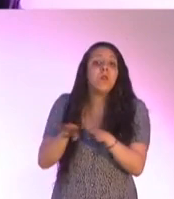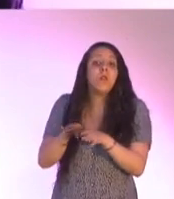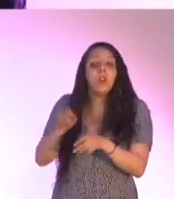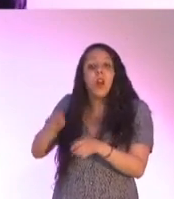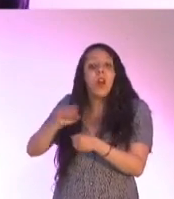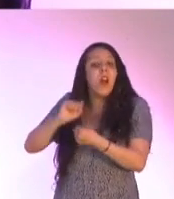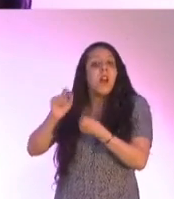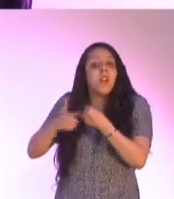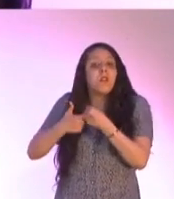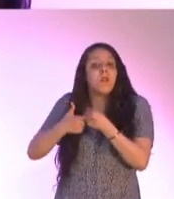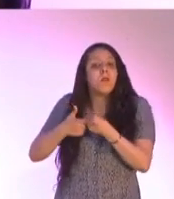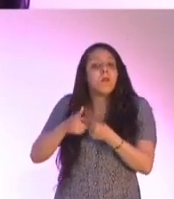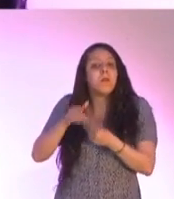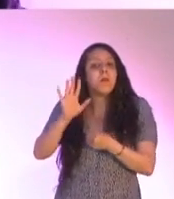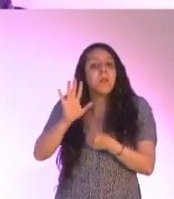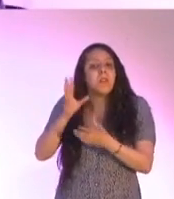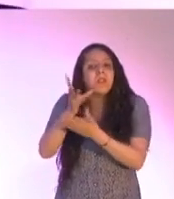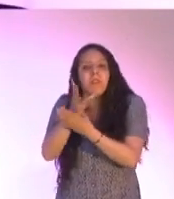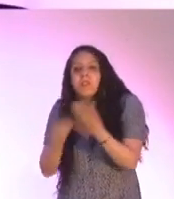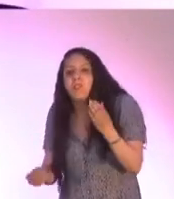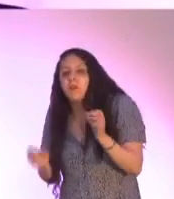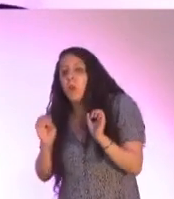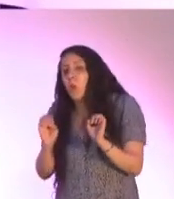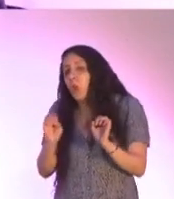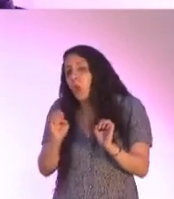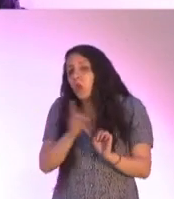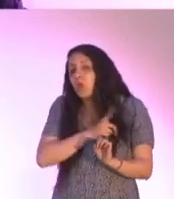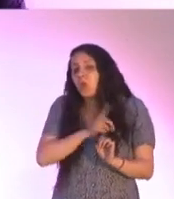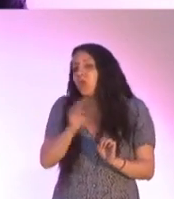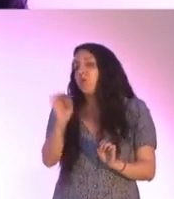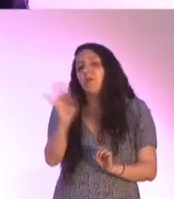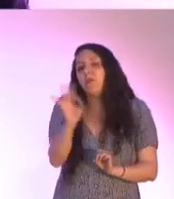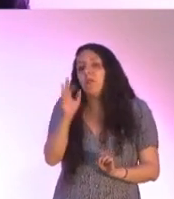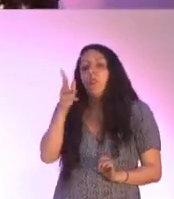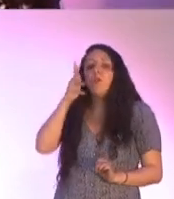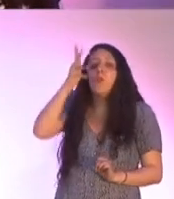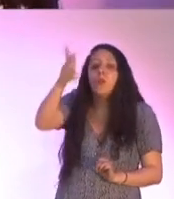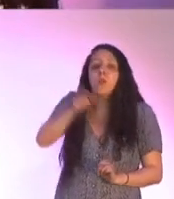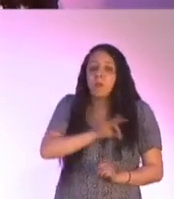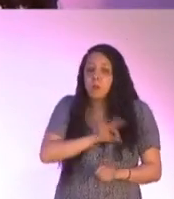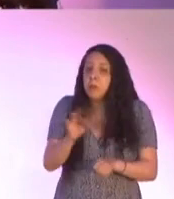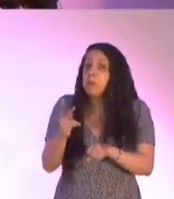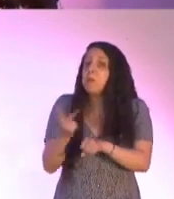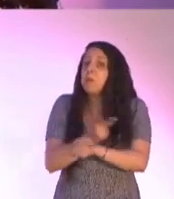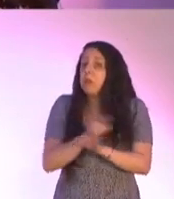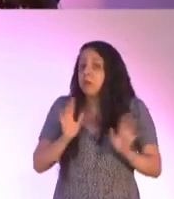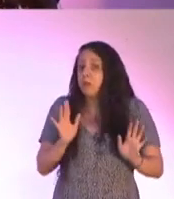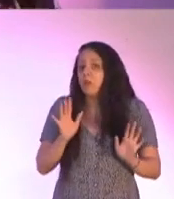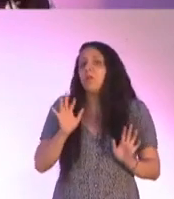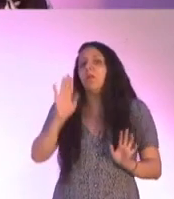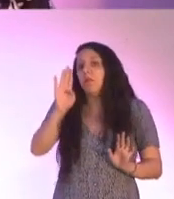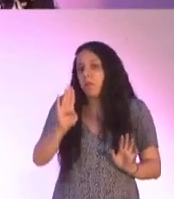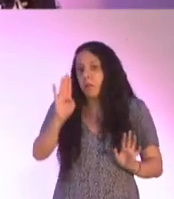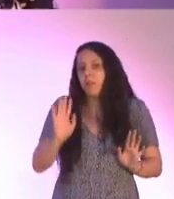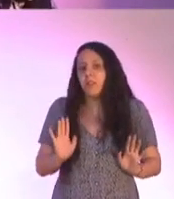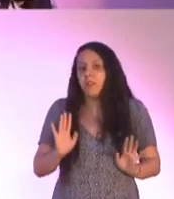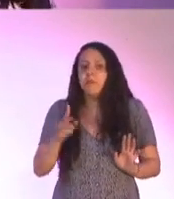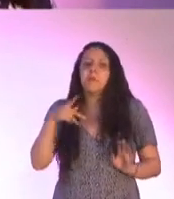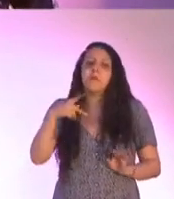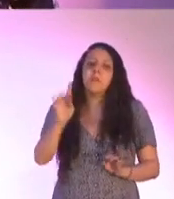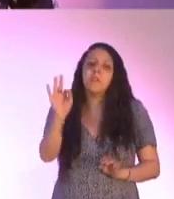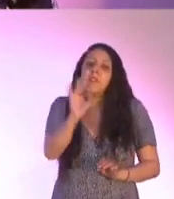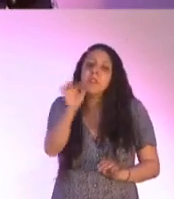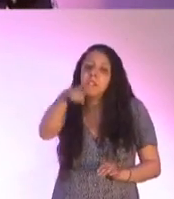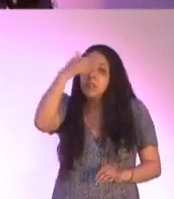un destino que pues nos tocó no ya nos tocó esa situación zombi y nos va a tocar más más cabrón ahora con la crisis climática